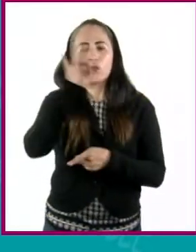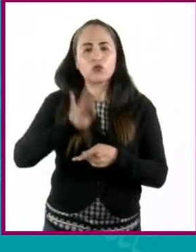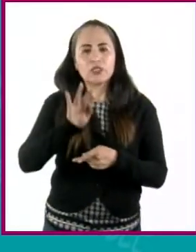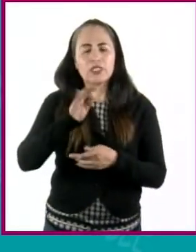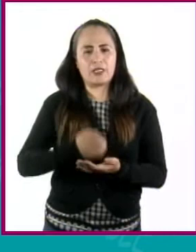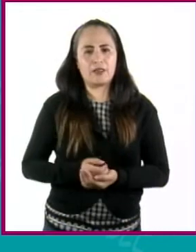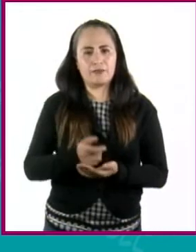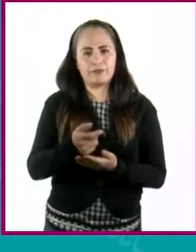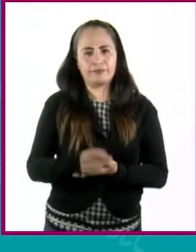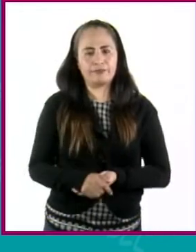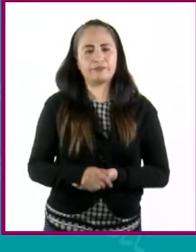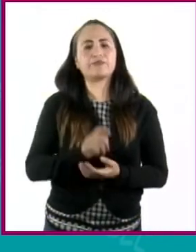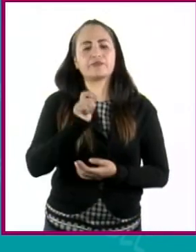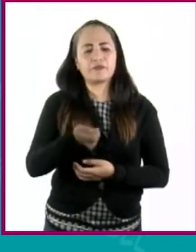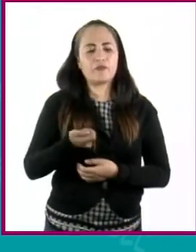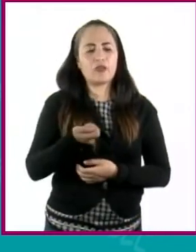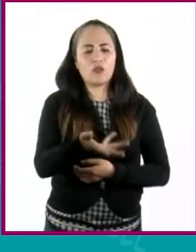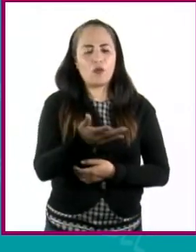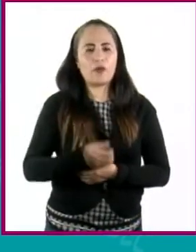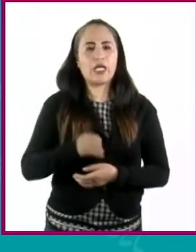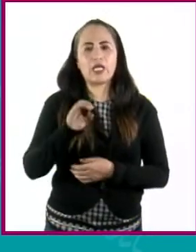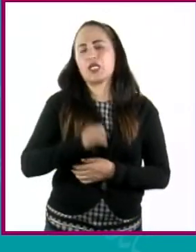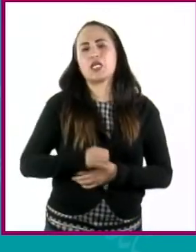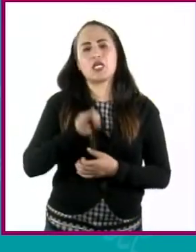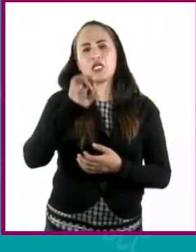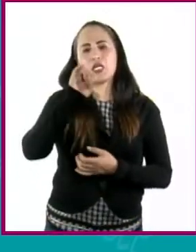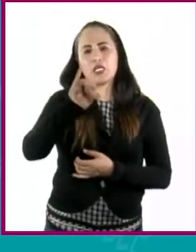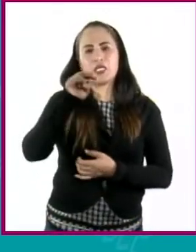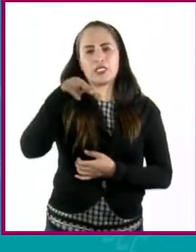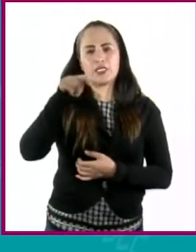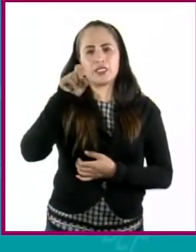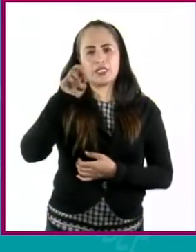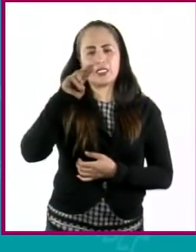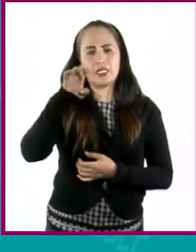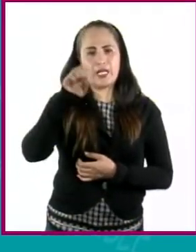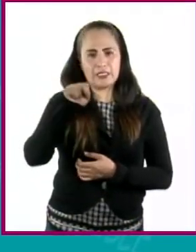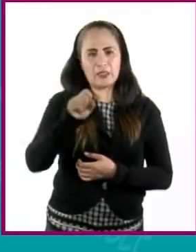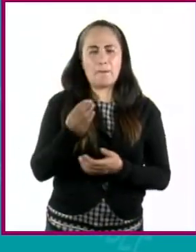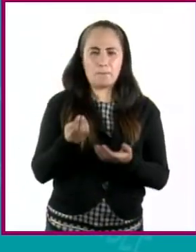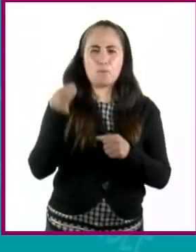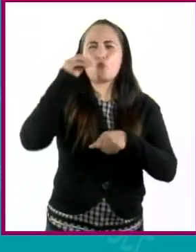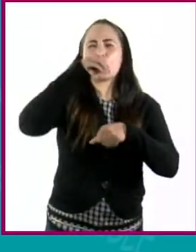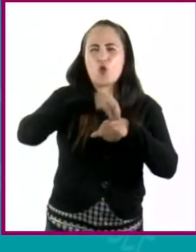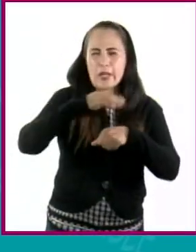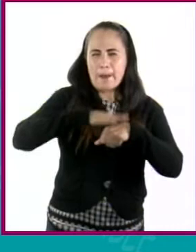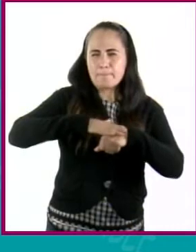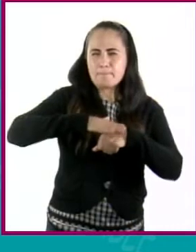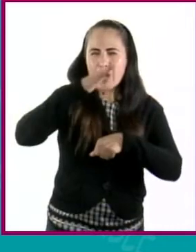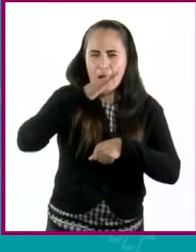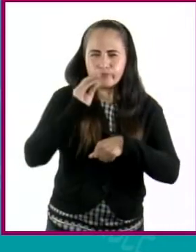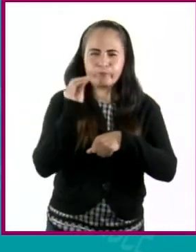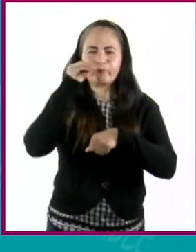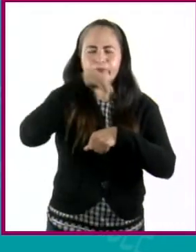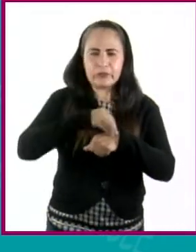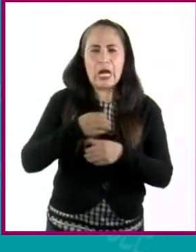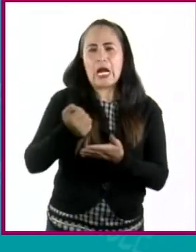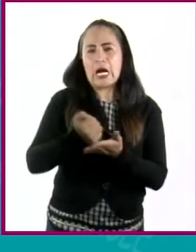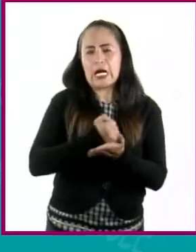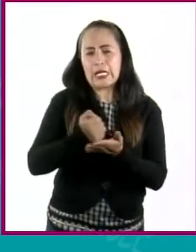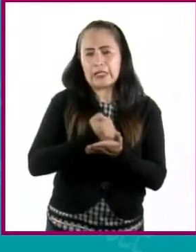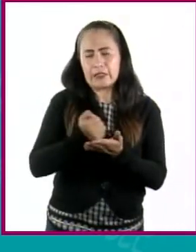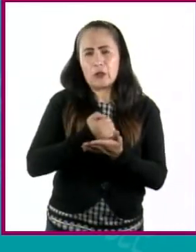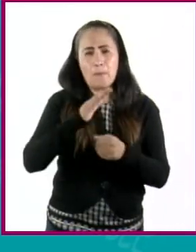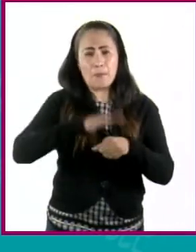ese porcentaje le llamamos tasa de interés. Es un costo adicional al de tu computadora. El costo de tu crédito aumentará entre